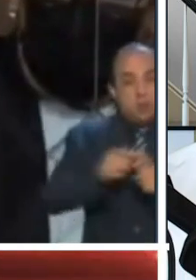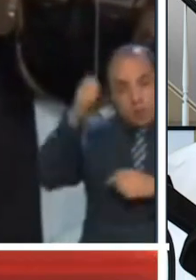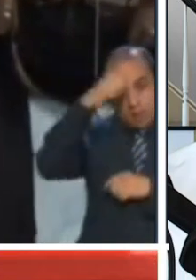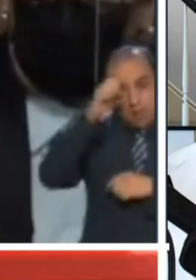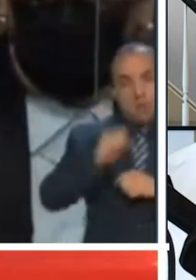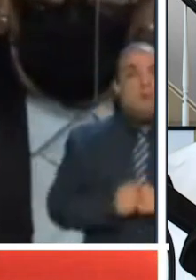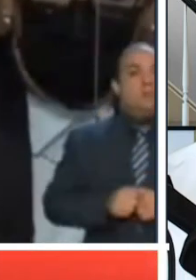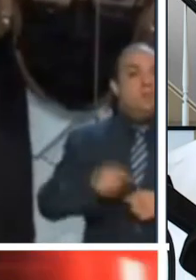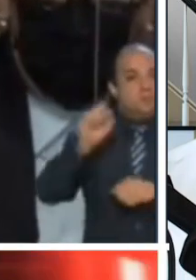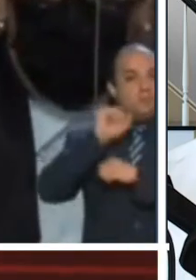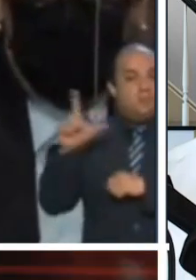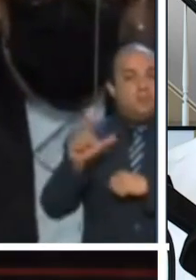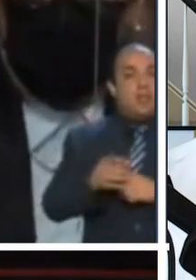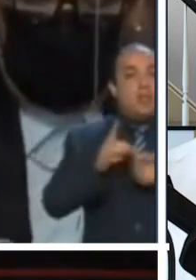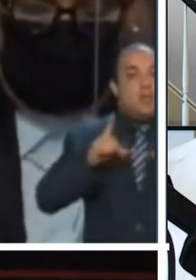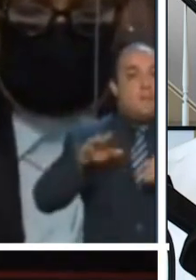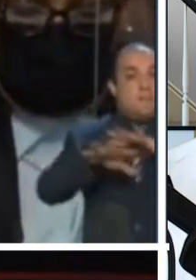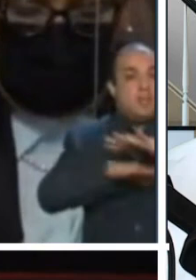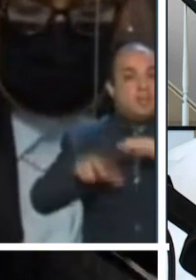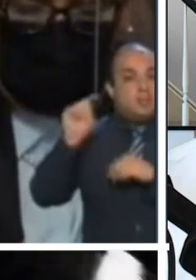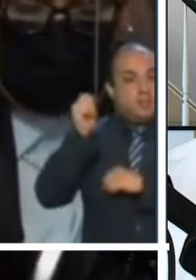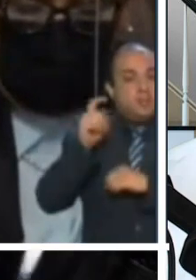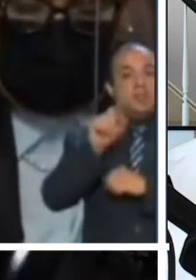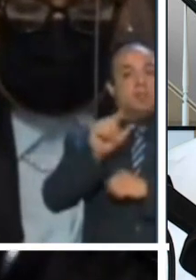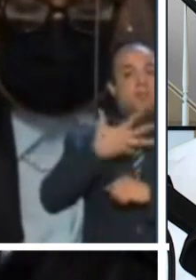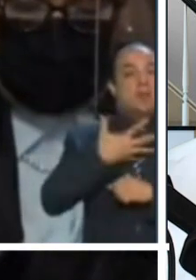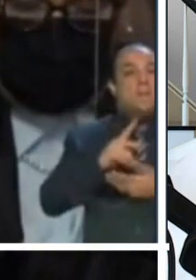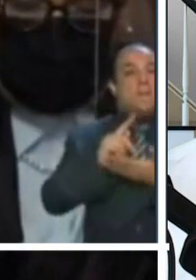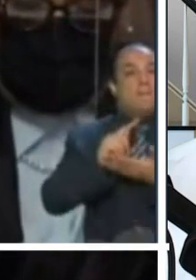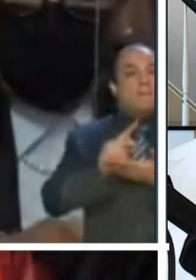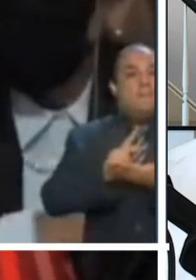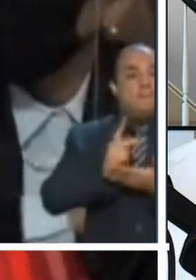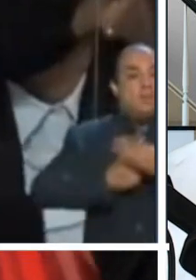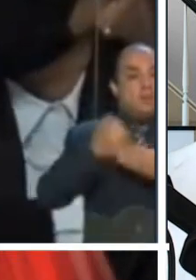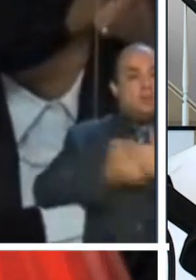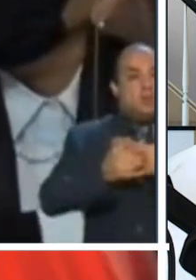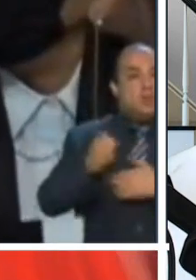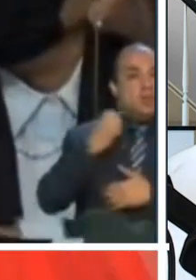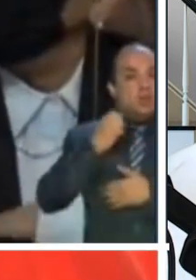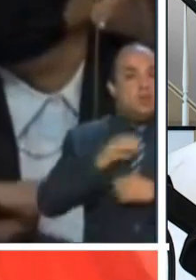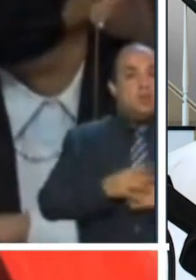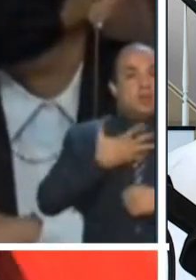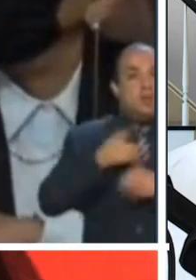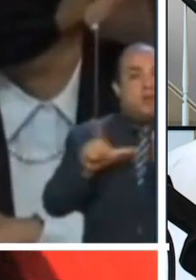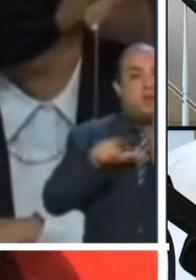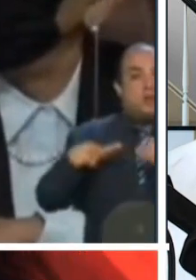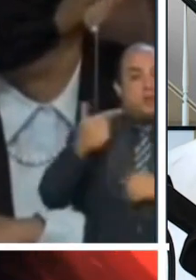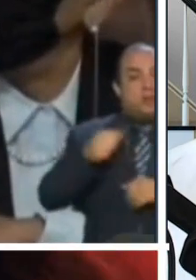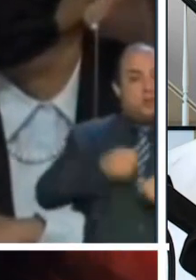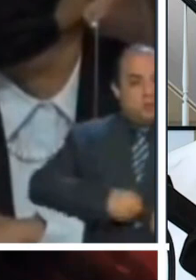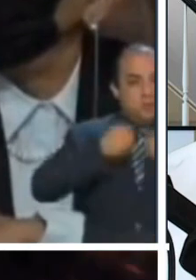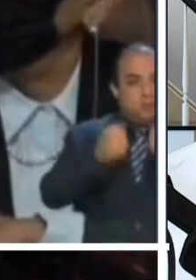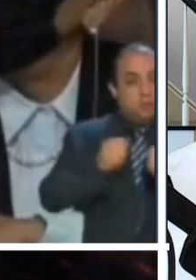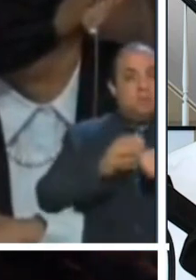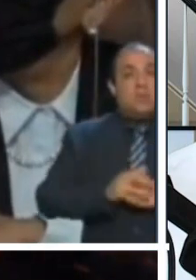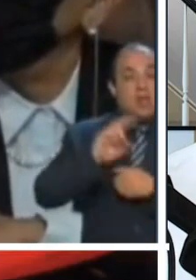para desarrollar las bases técnicas y el proyecto ejecutivo de reforzamiento para la línea 12, para una línea 12 segura.